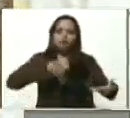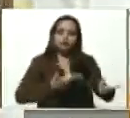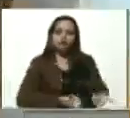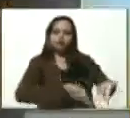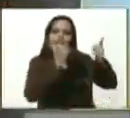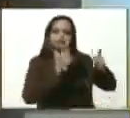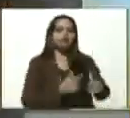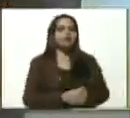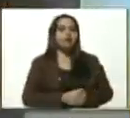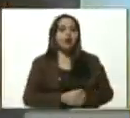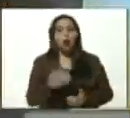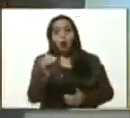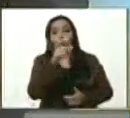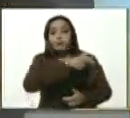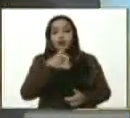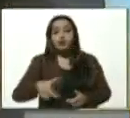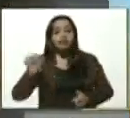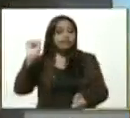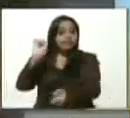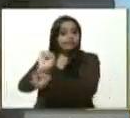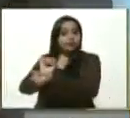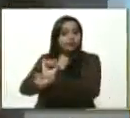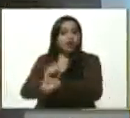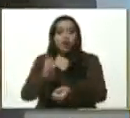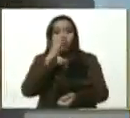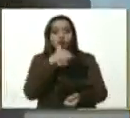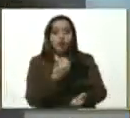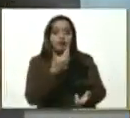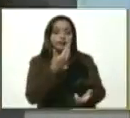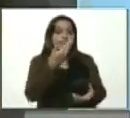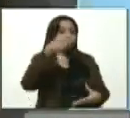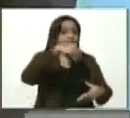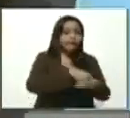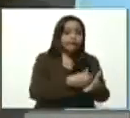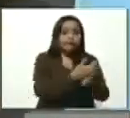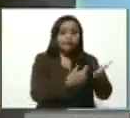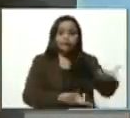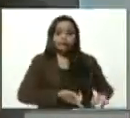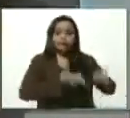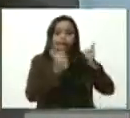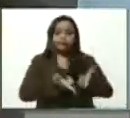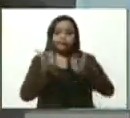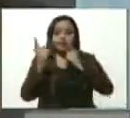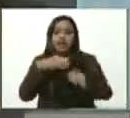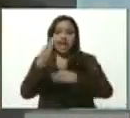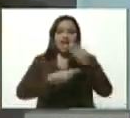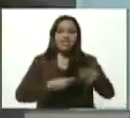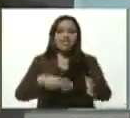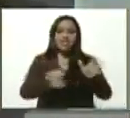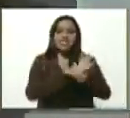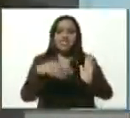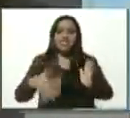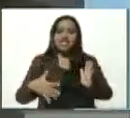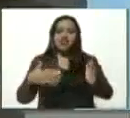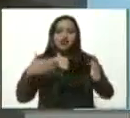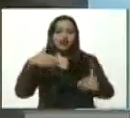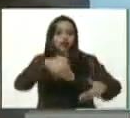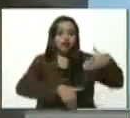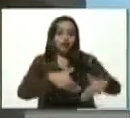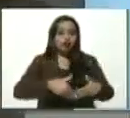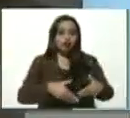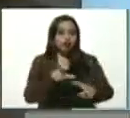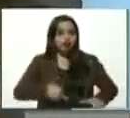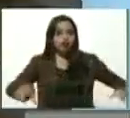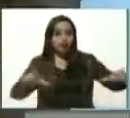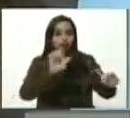O personas que están privadas de libertad, pero no han sido, en este caso, inhabilitadas, que pueden ejercer el derecho al voto en centros penitenciarios,